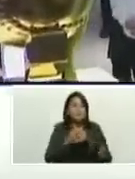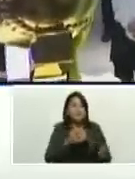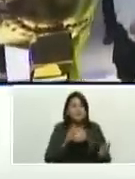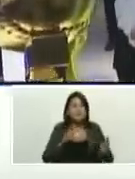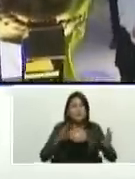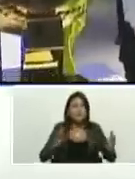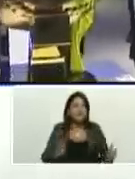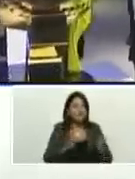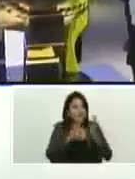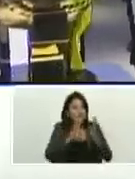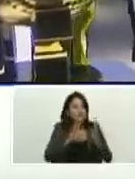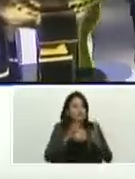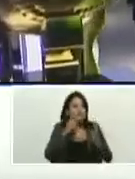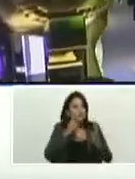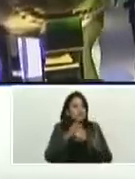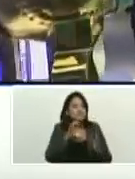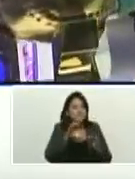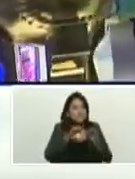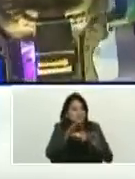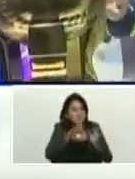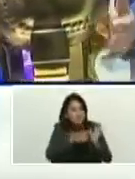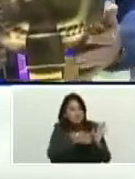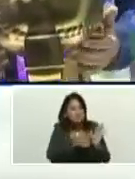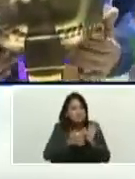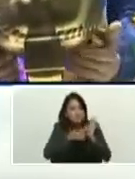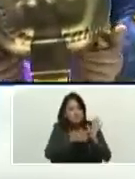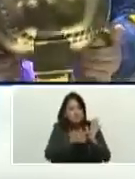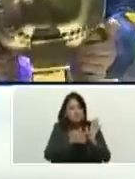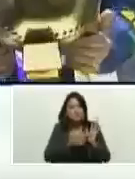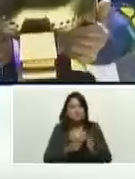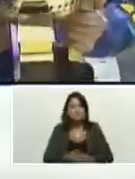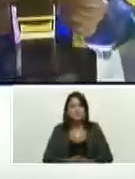presentes en la entrada del estadio. Allí